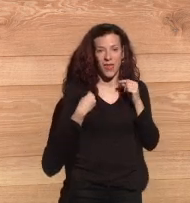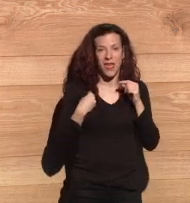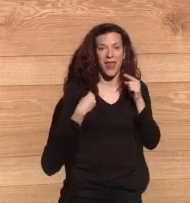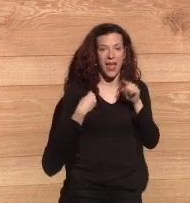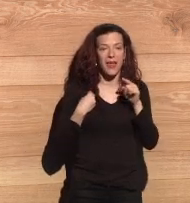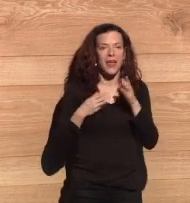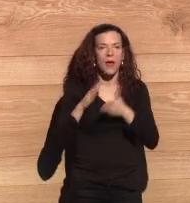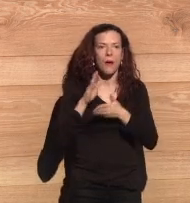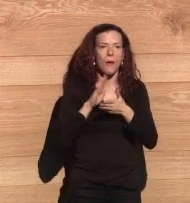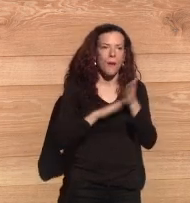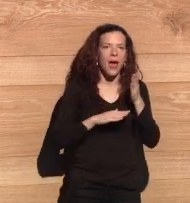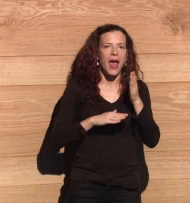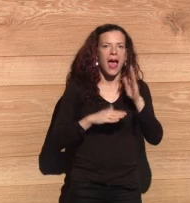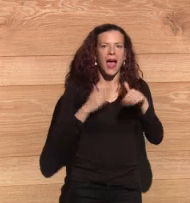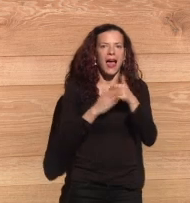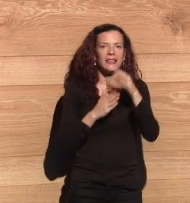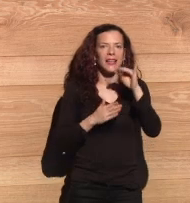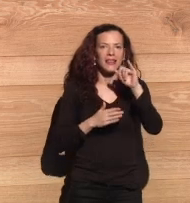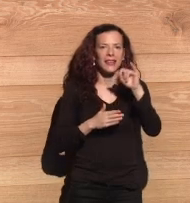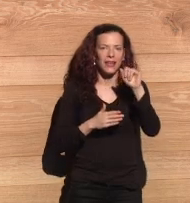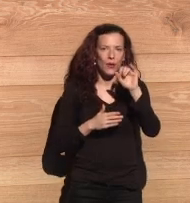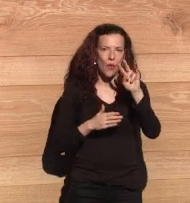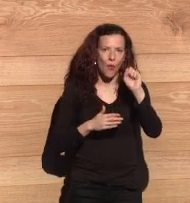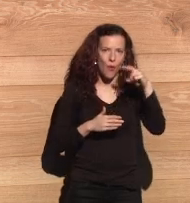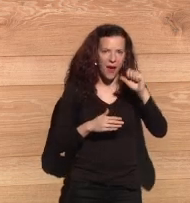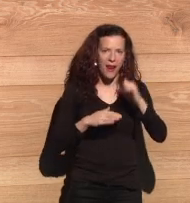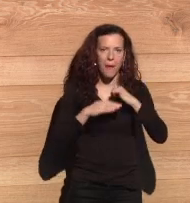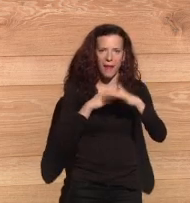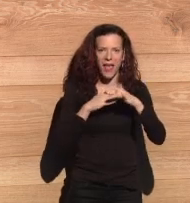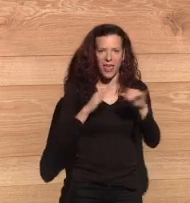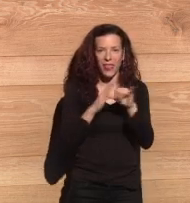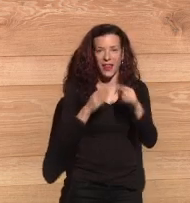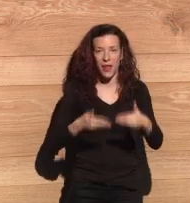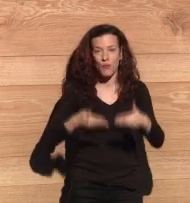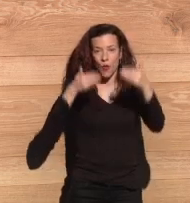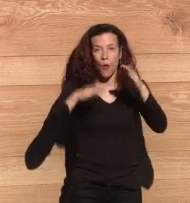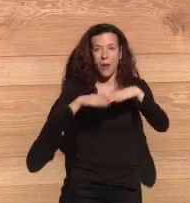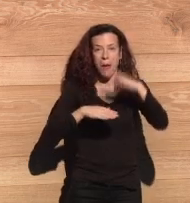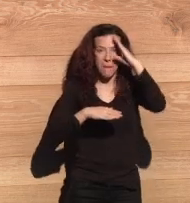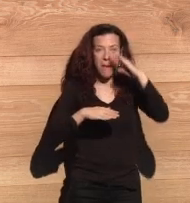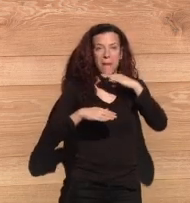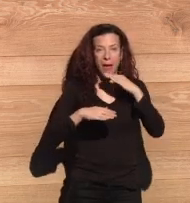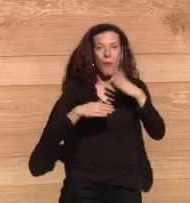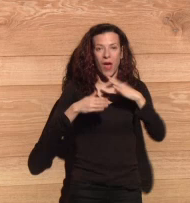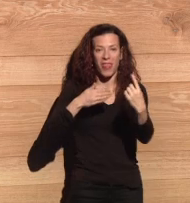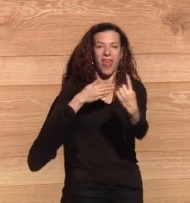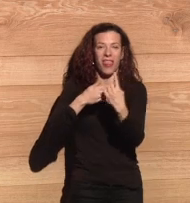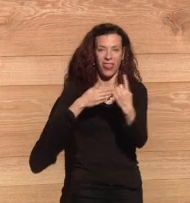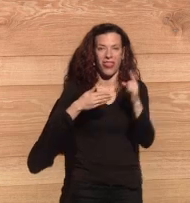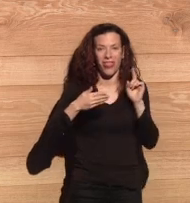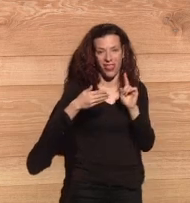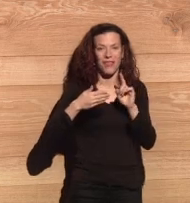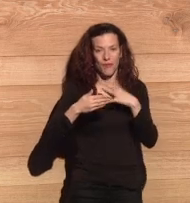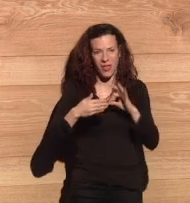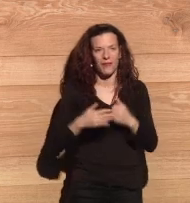fueron a Tijuana y hicieron la fiesta ahí en la playa, al lado del muro, para que el papá pudiera estar presente. Qué bueno.